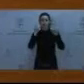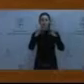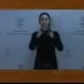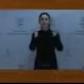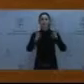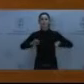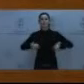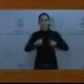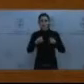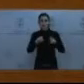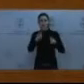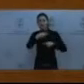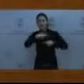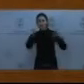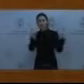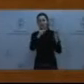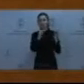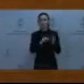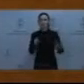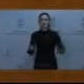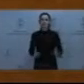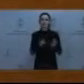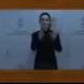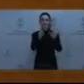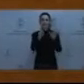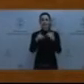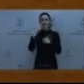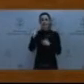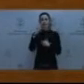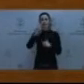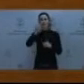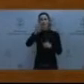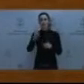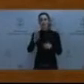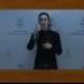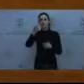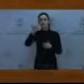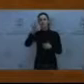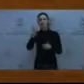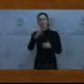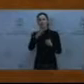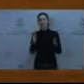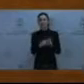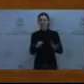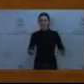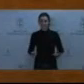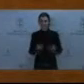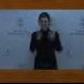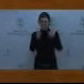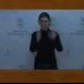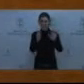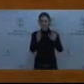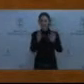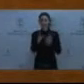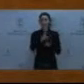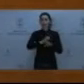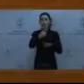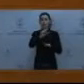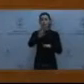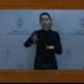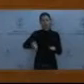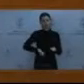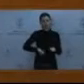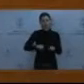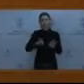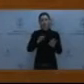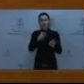2006, ustedes, cuando el señor Río Pedre era consejero, allá por el año 2007, ustedes prometieron esa equiparación